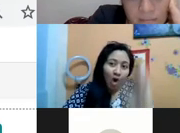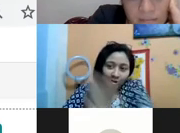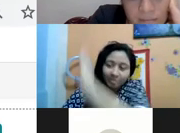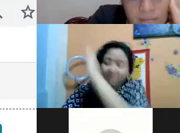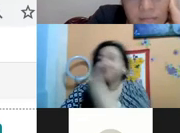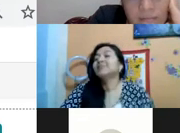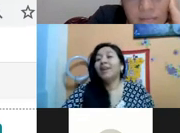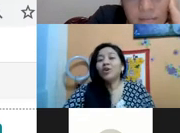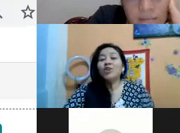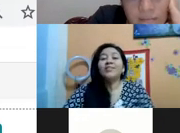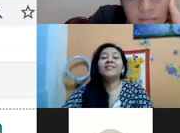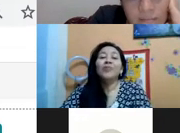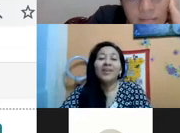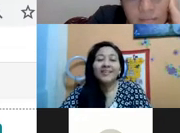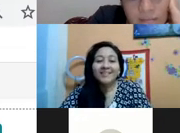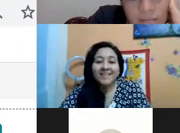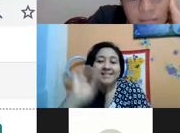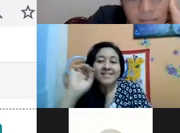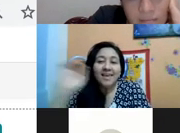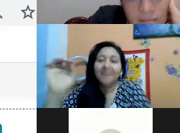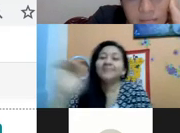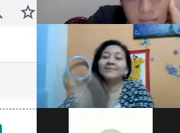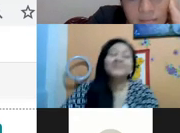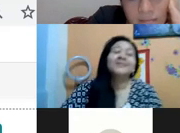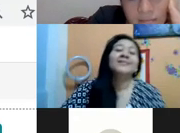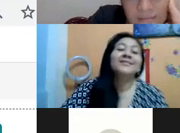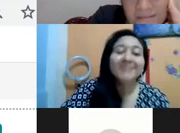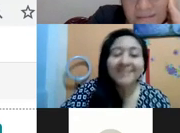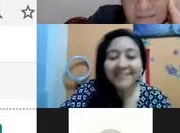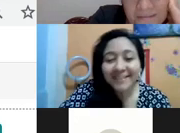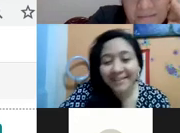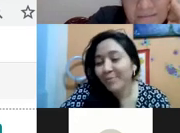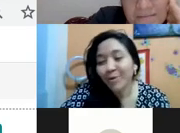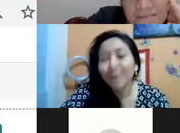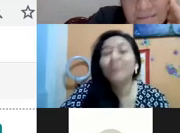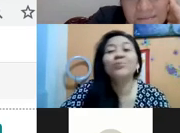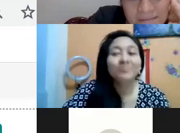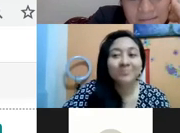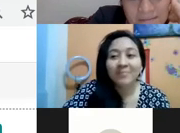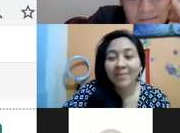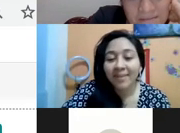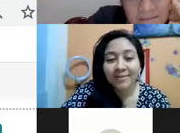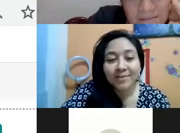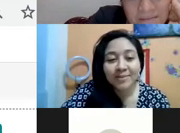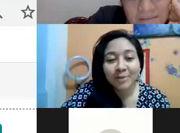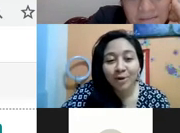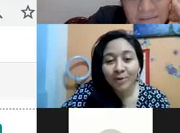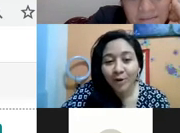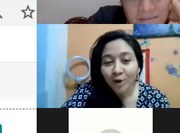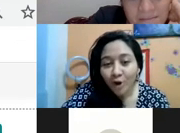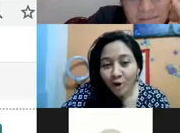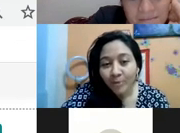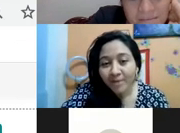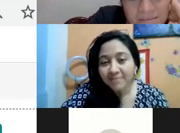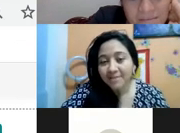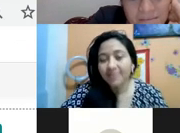no. Ellos entendieron que dice sí. Entonces, es muy común. Entonces, bueno, los videos